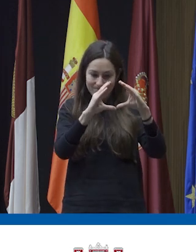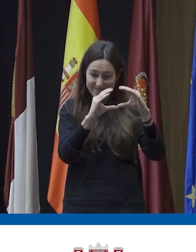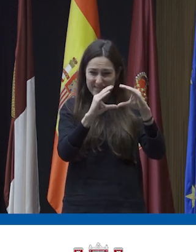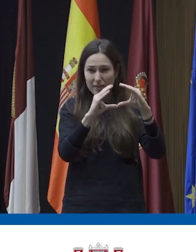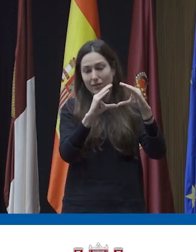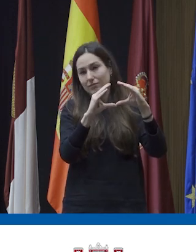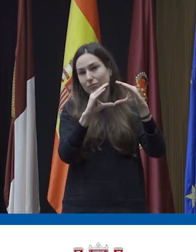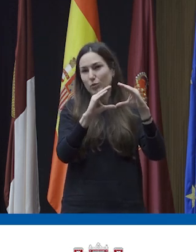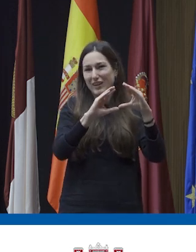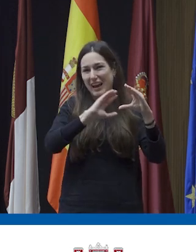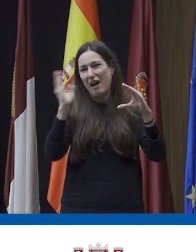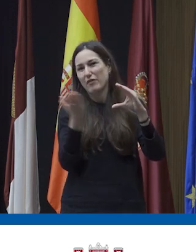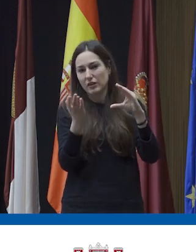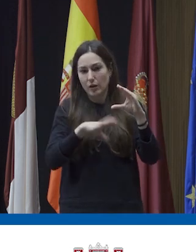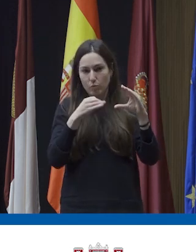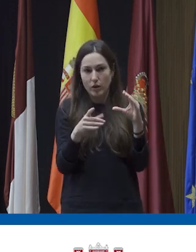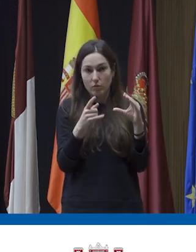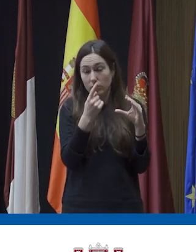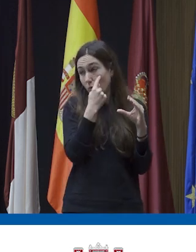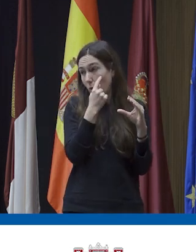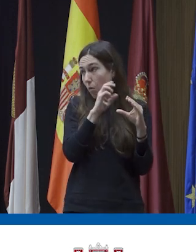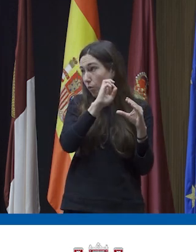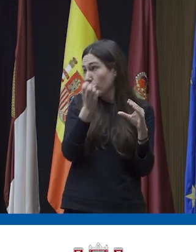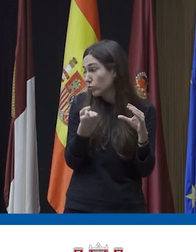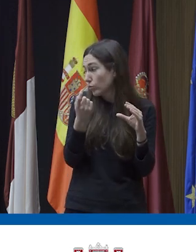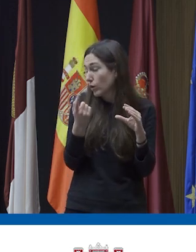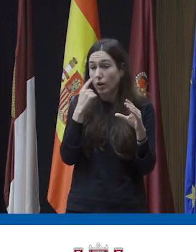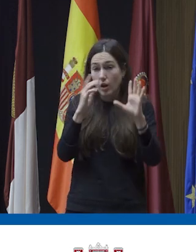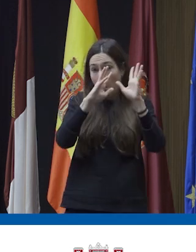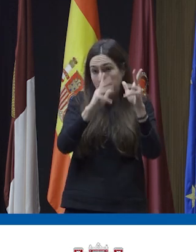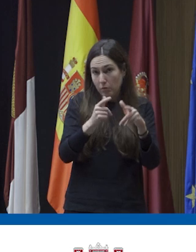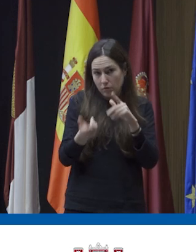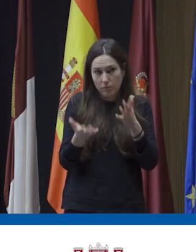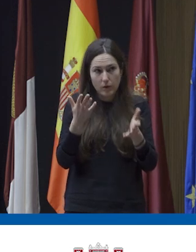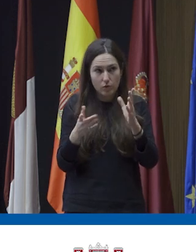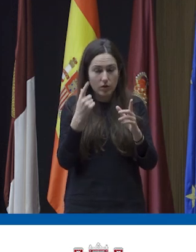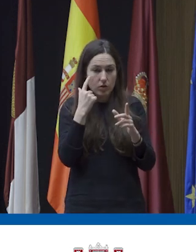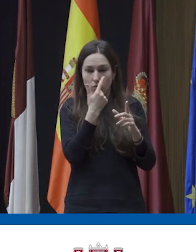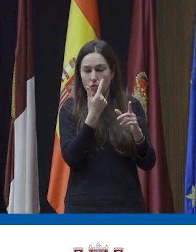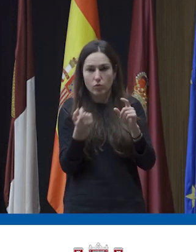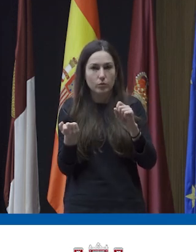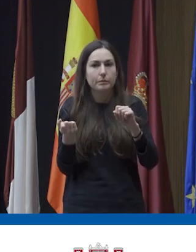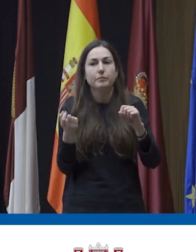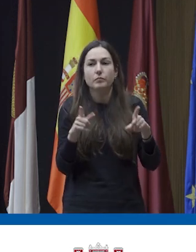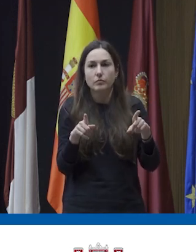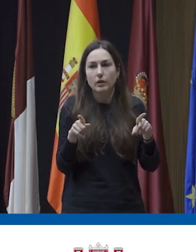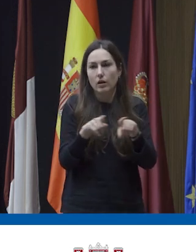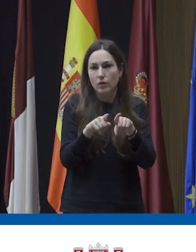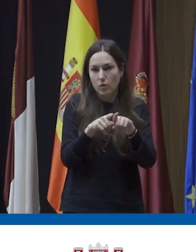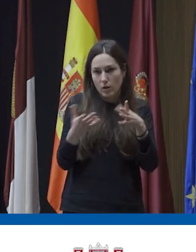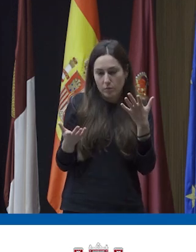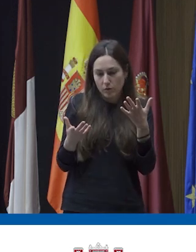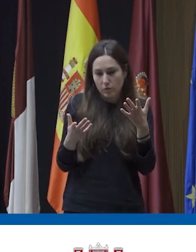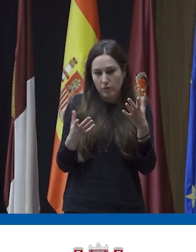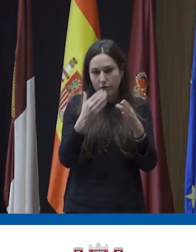bueno, se puede tener en cuenta el otro ojo porque normalmente si el otro ojo es simétrico, pues se puede ver este tipo de errores o errores de fijación, pero